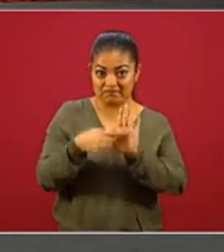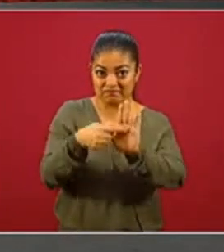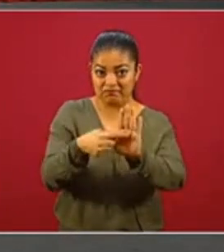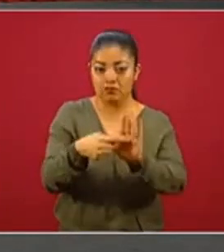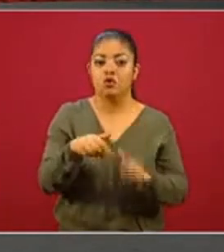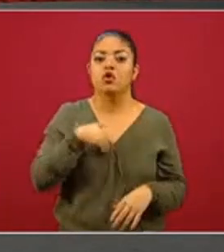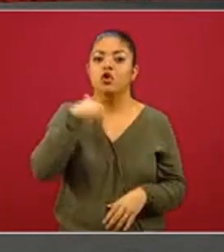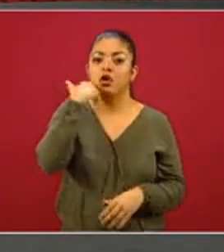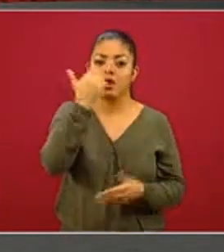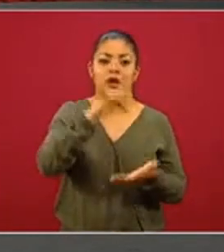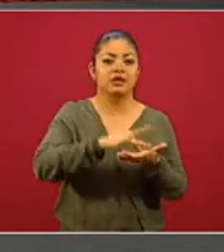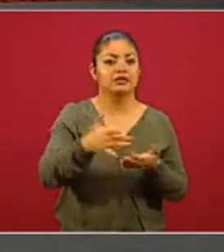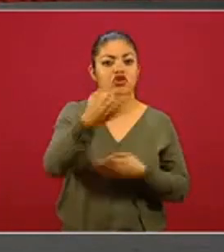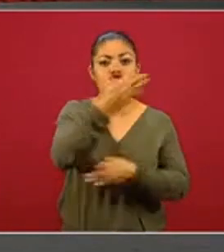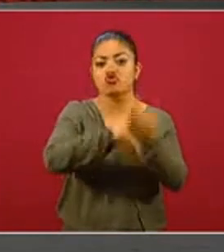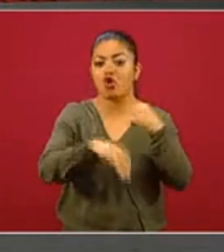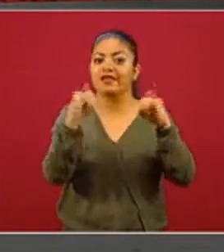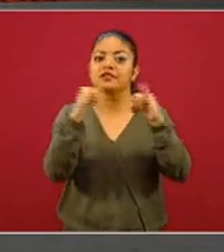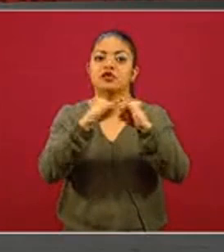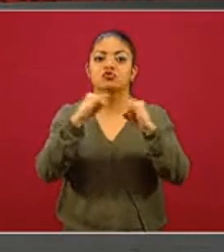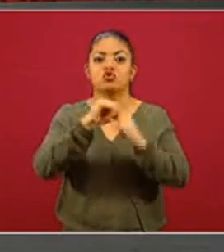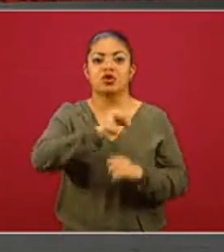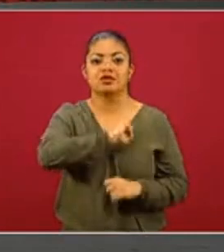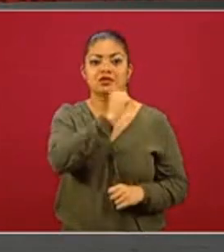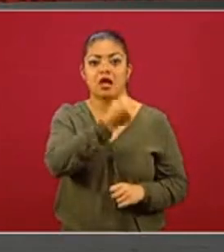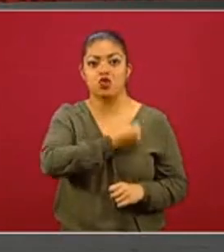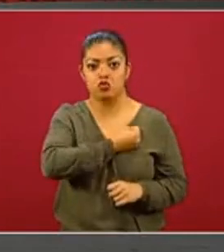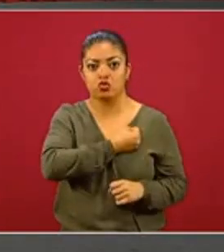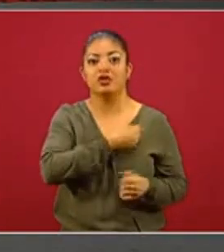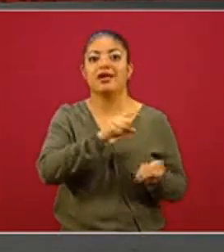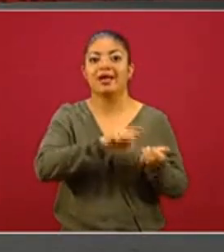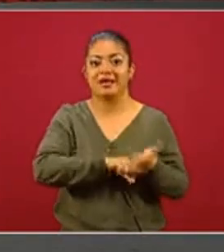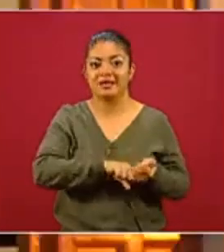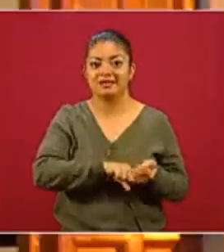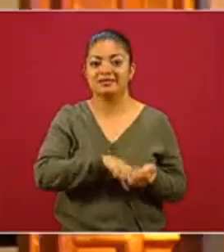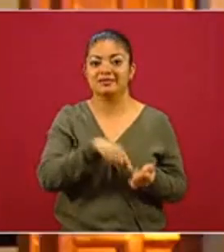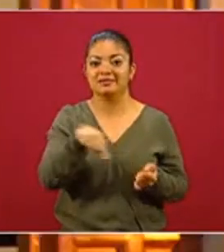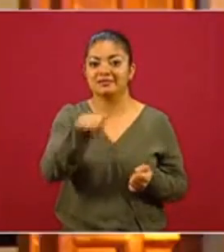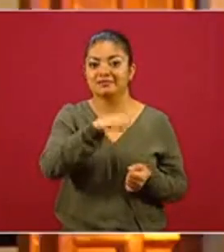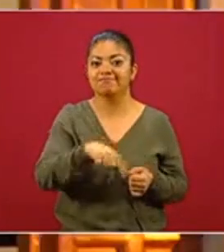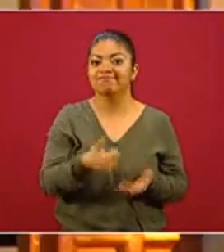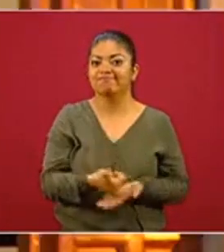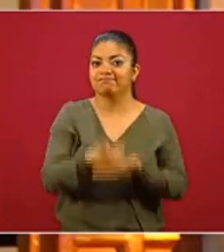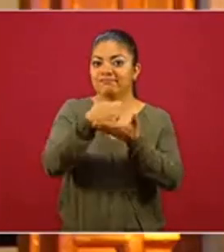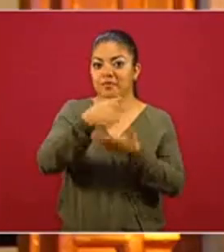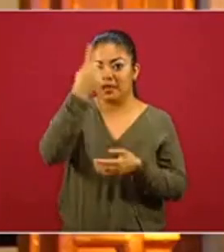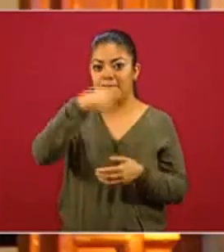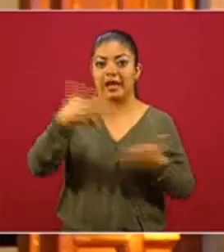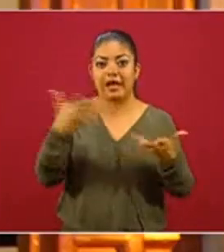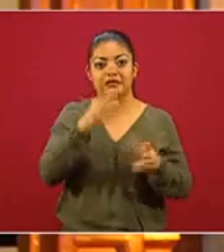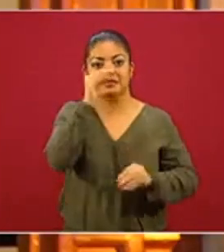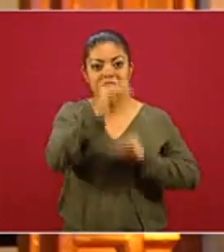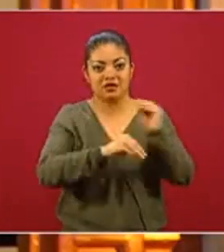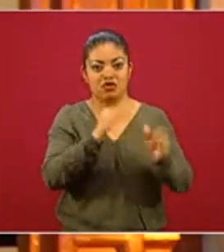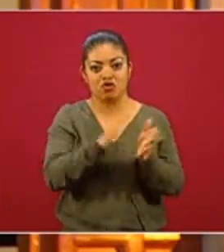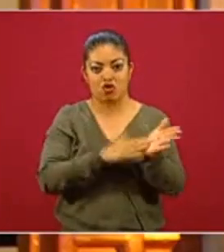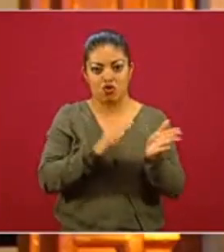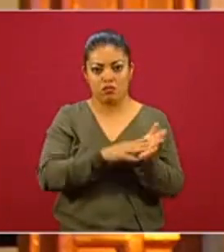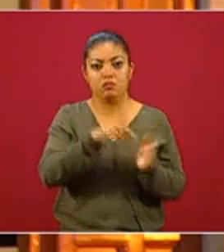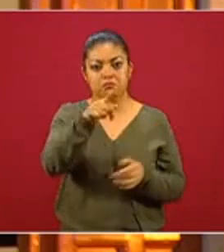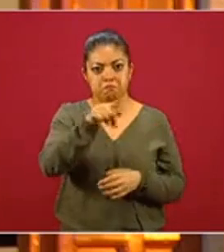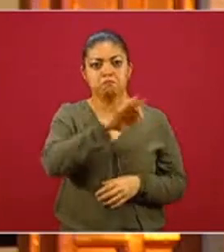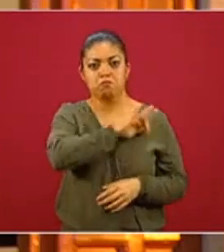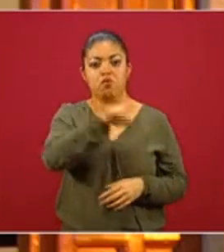las instituciones de salud y las instituciones que participaron en la creación de este documento, el cual pueden ustedes